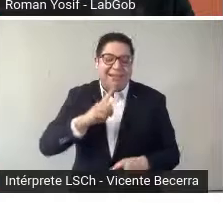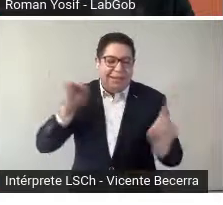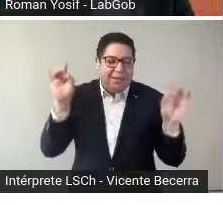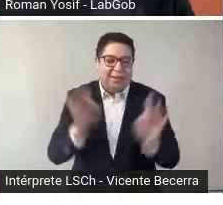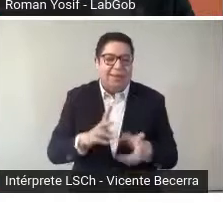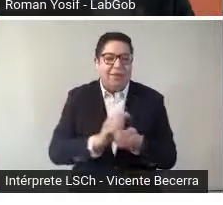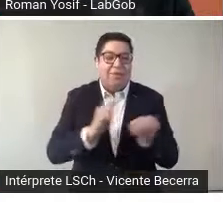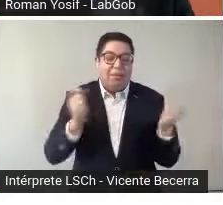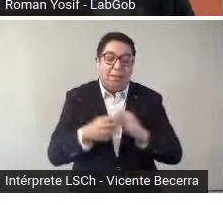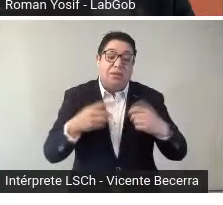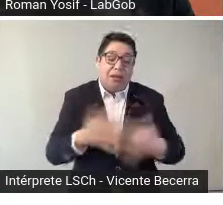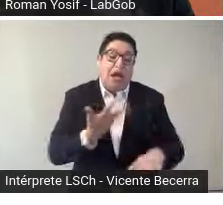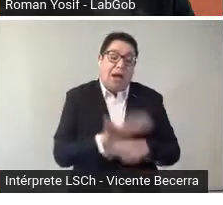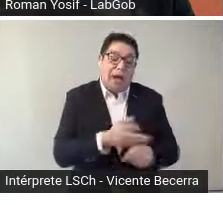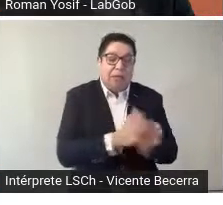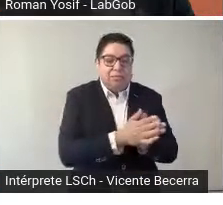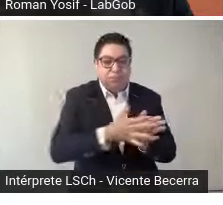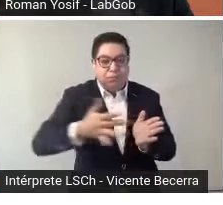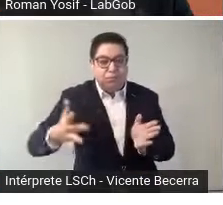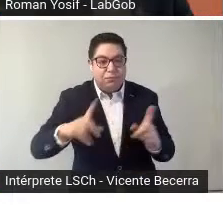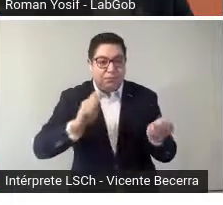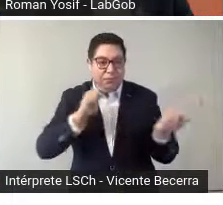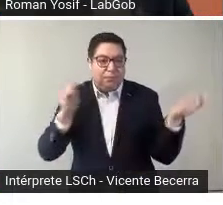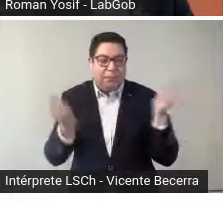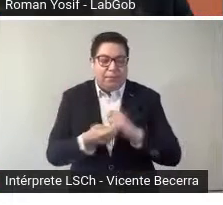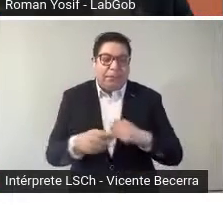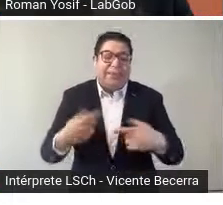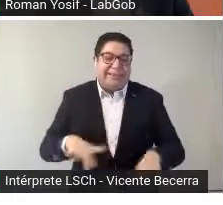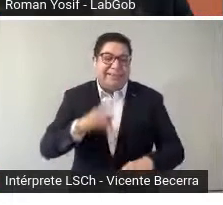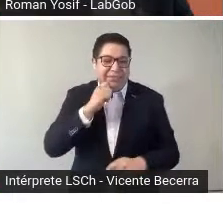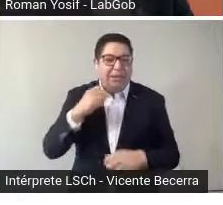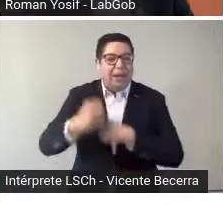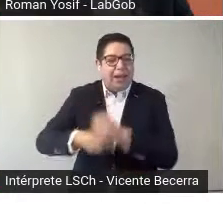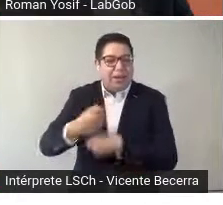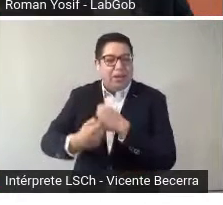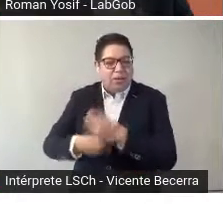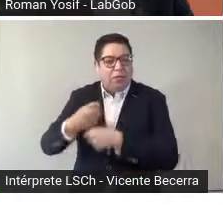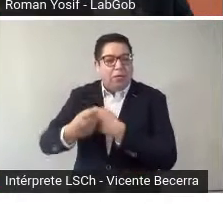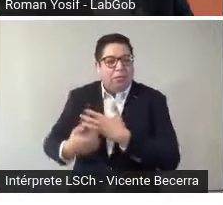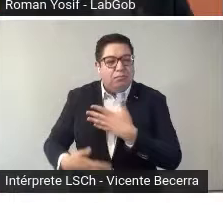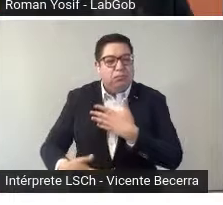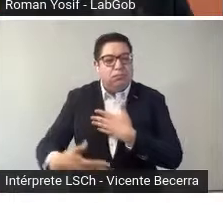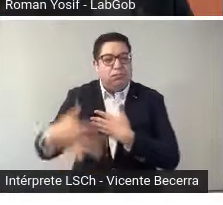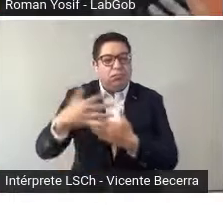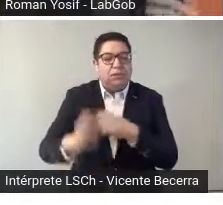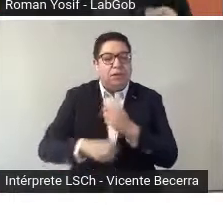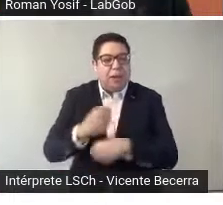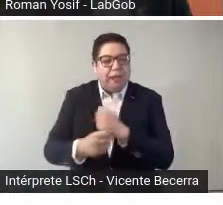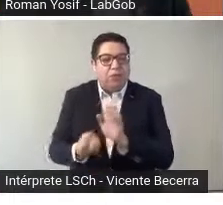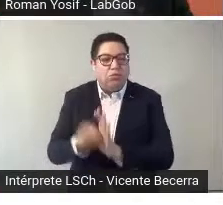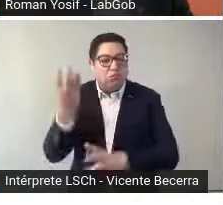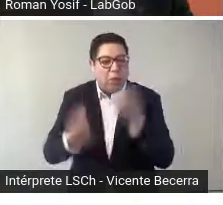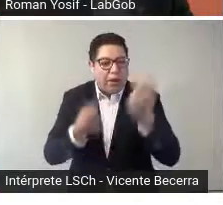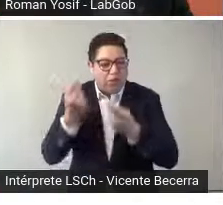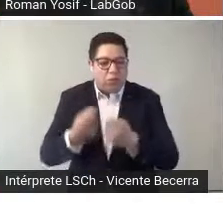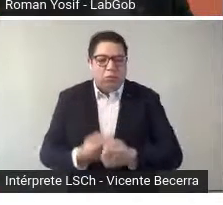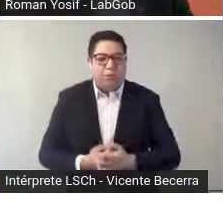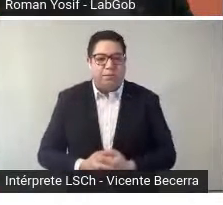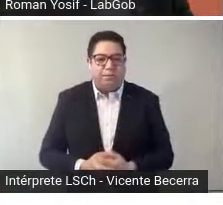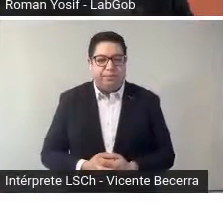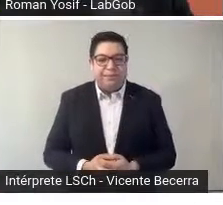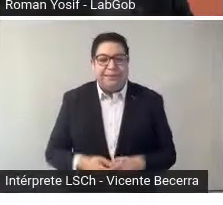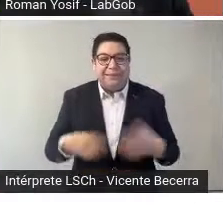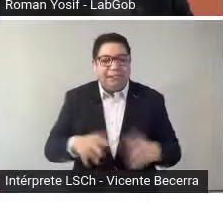hemos cambiado. Y han sido por lo mismo años de mucha innovación pública, años en lo cual hemos podido